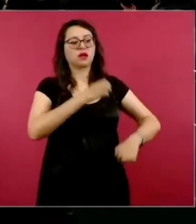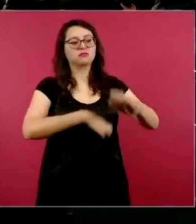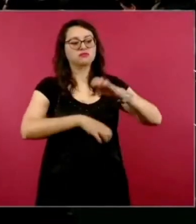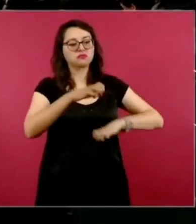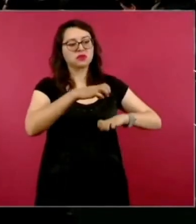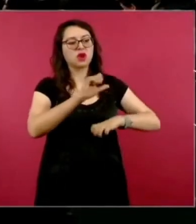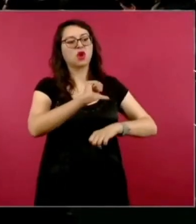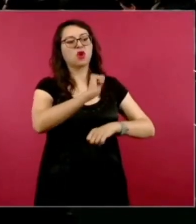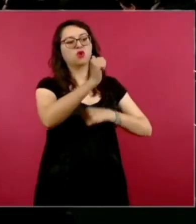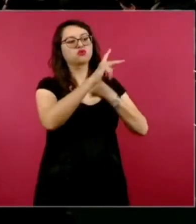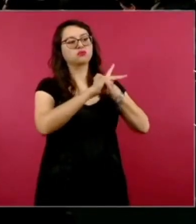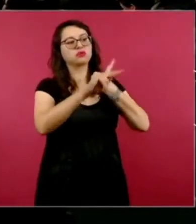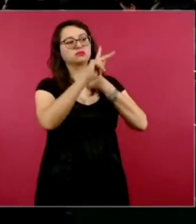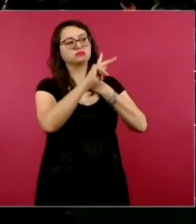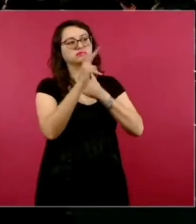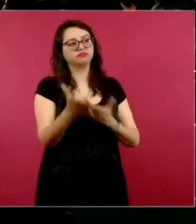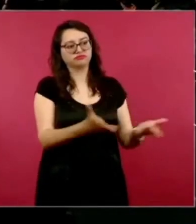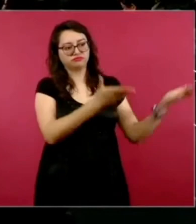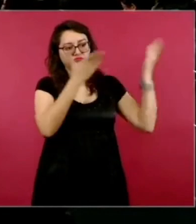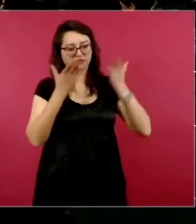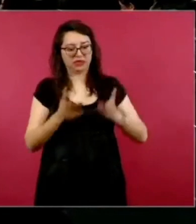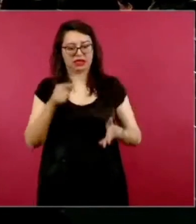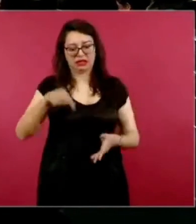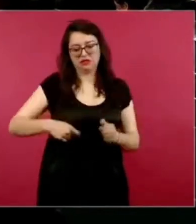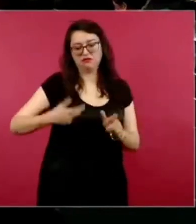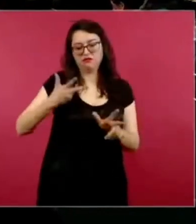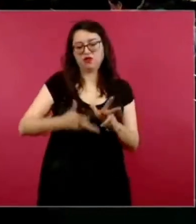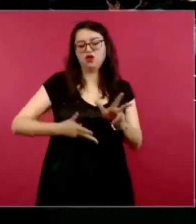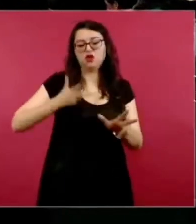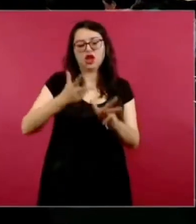hacer los ferrocarriles.